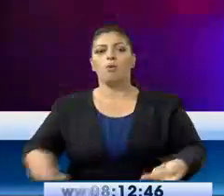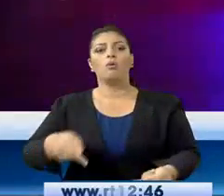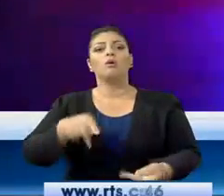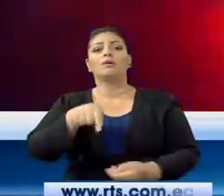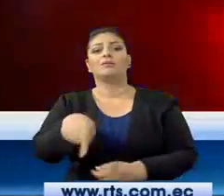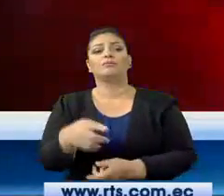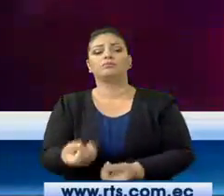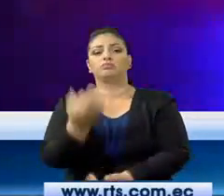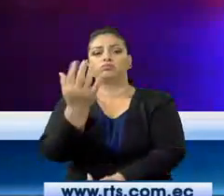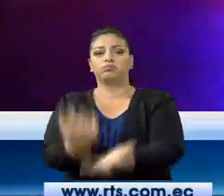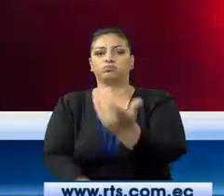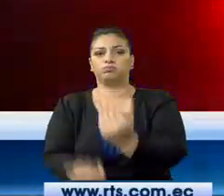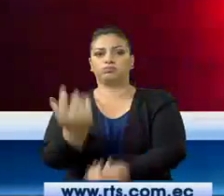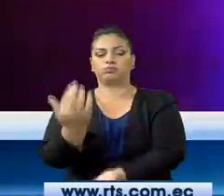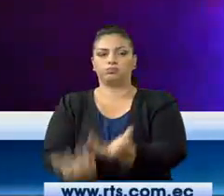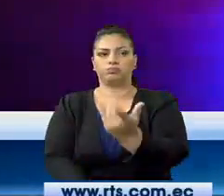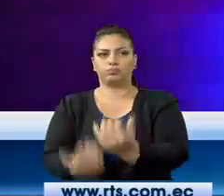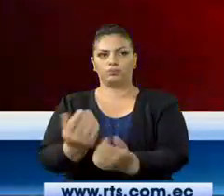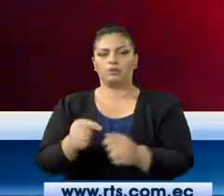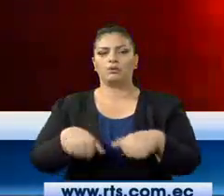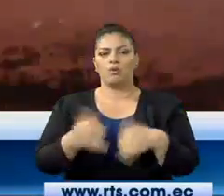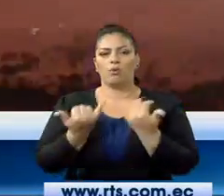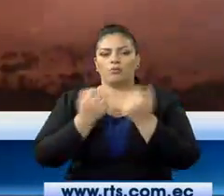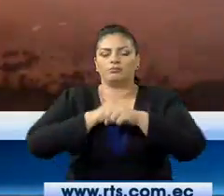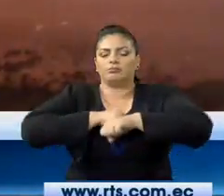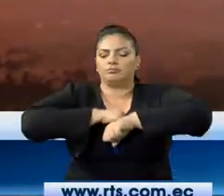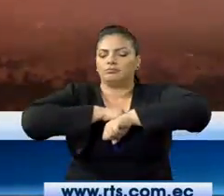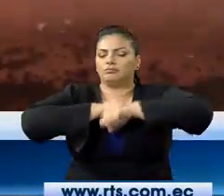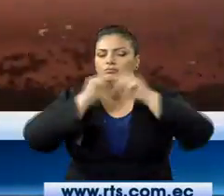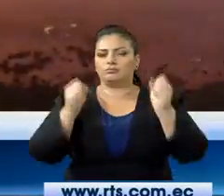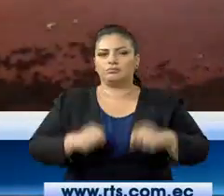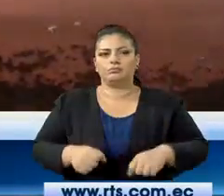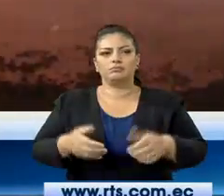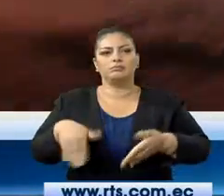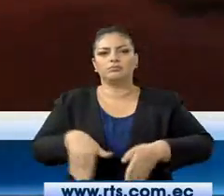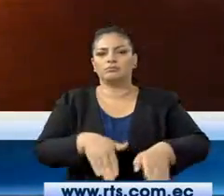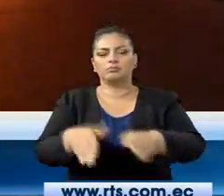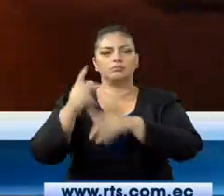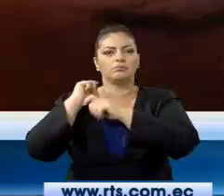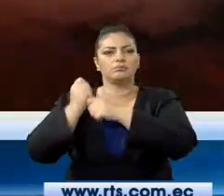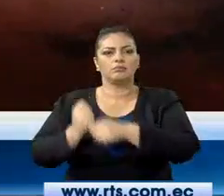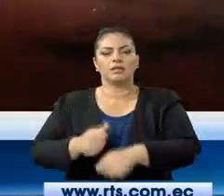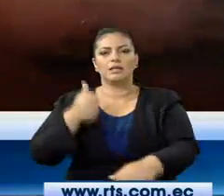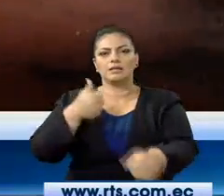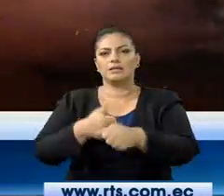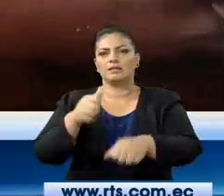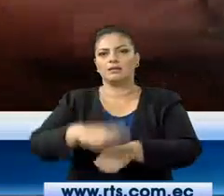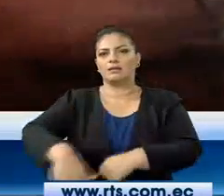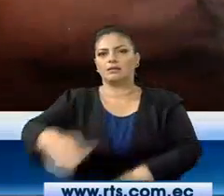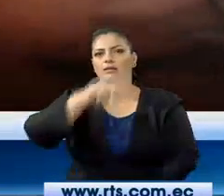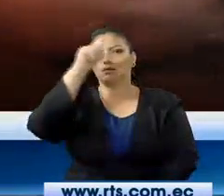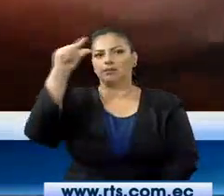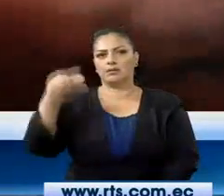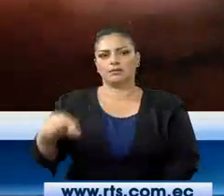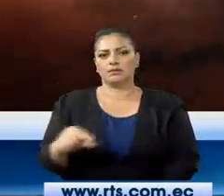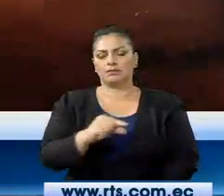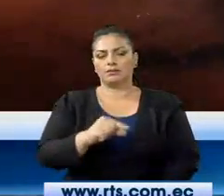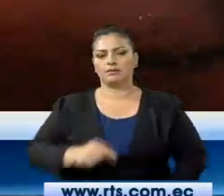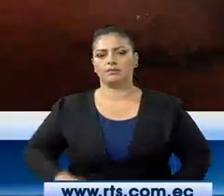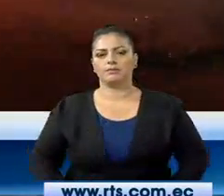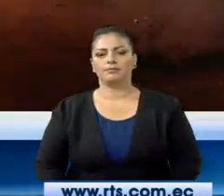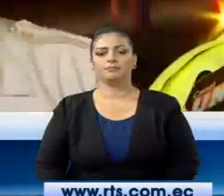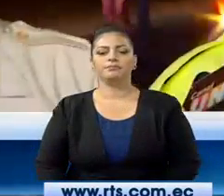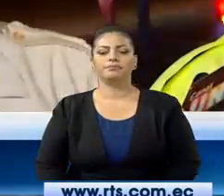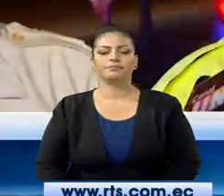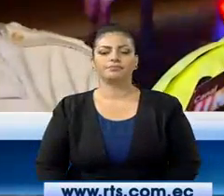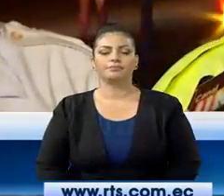madrugada en la autopista Narcisa de Jesús, a la altura de la Ciudadela, Guayacanes. Indican que es una pérdida de pista a los moradores del